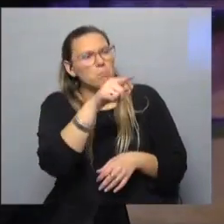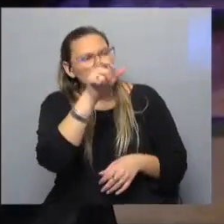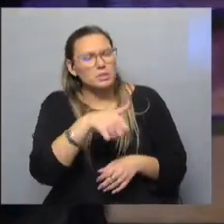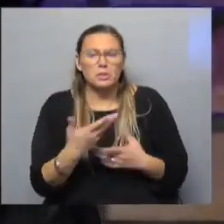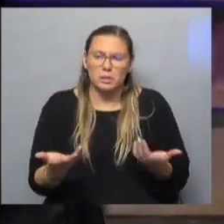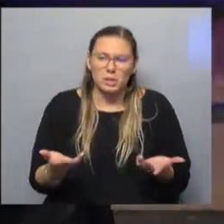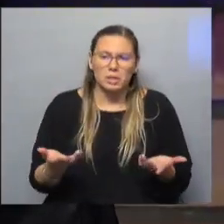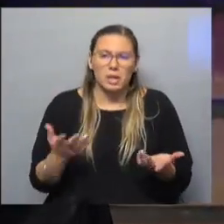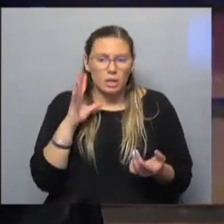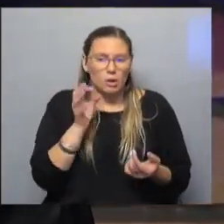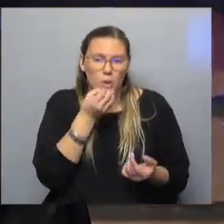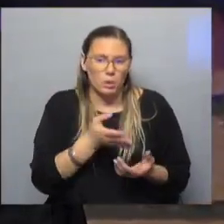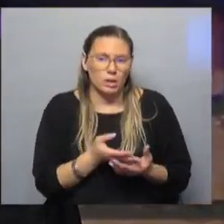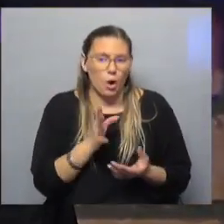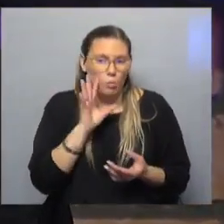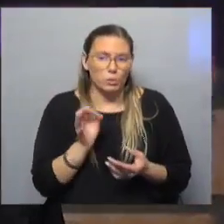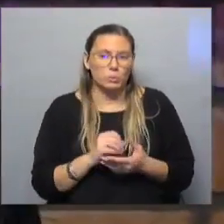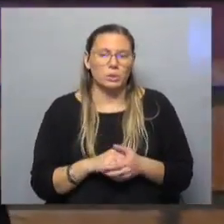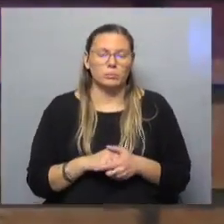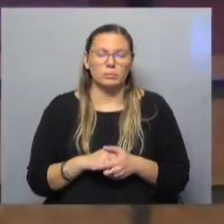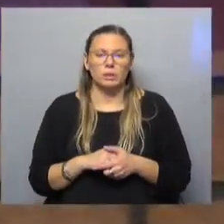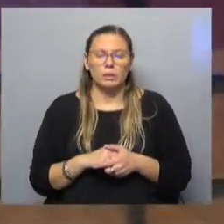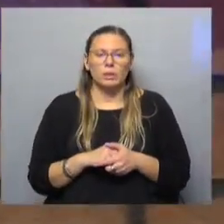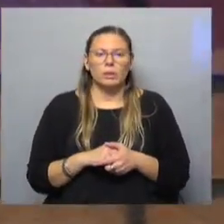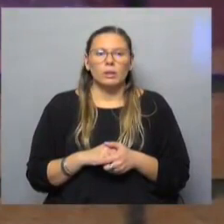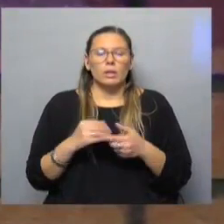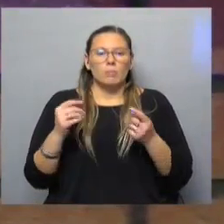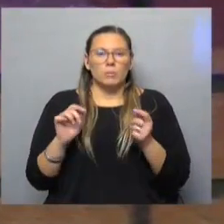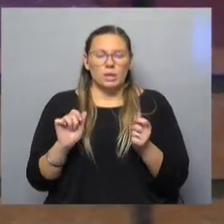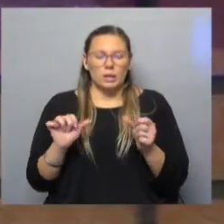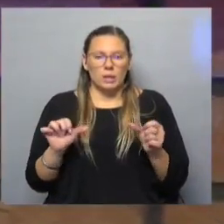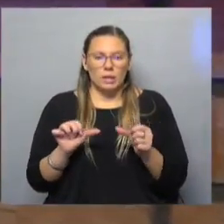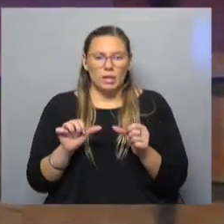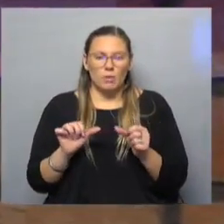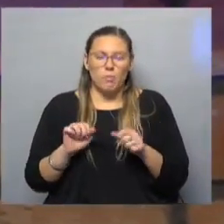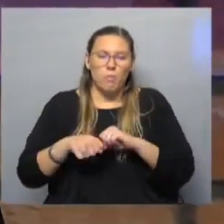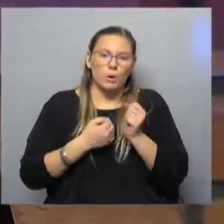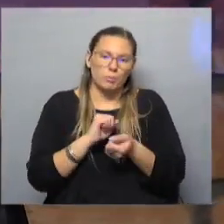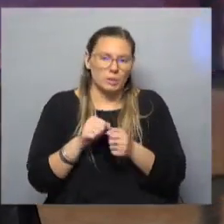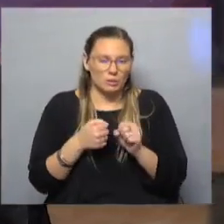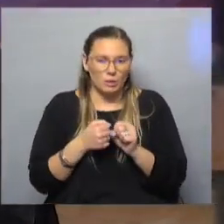entonces creo que está buenísimo. Está buenísimo. Voy a hacer un movimiento que no es muy